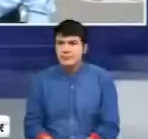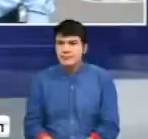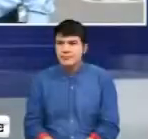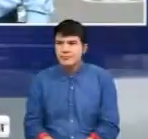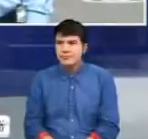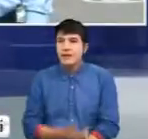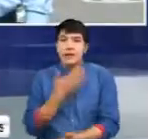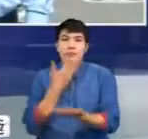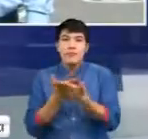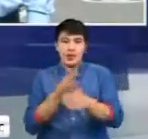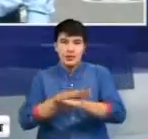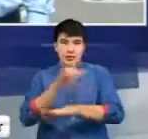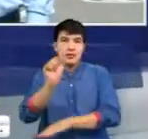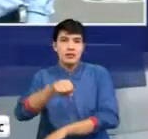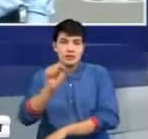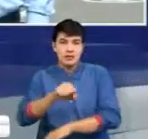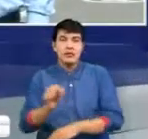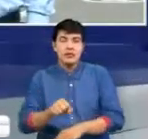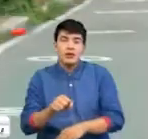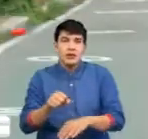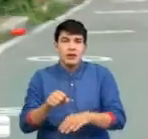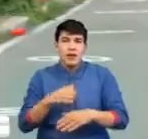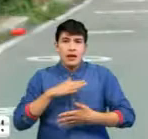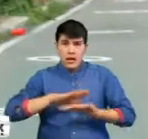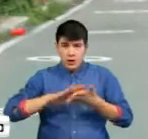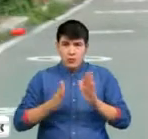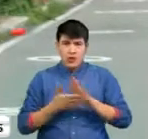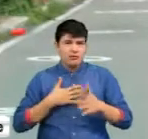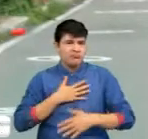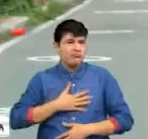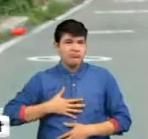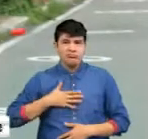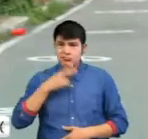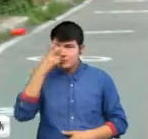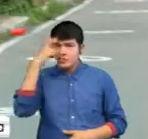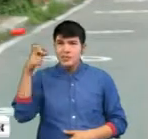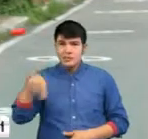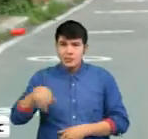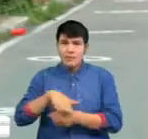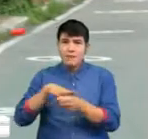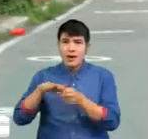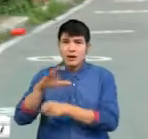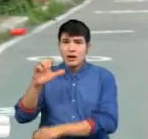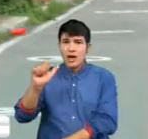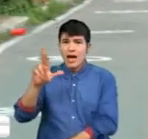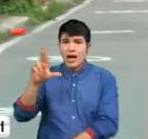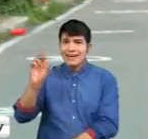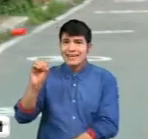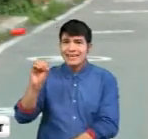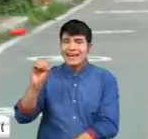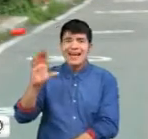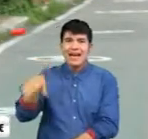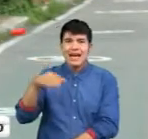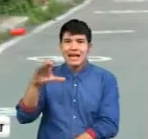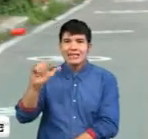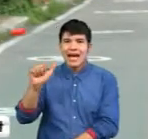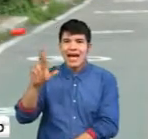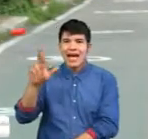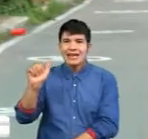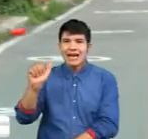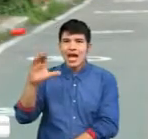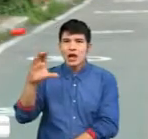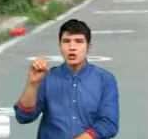voy a ver tardes compañeros en el estudio pues bastante molesto se encuentran los habitantes del barrio caracolí con una posible sobrecarga de